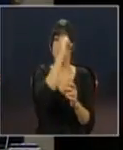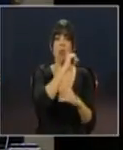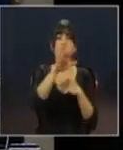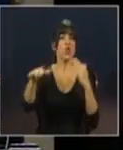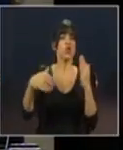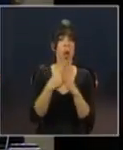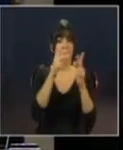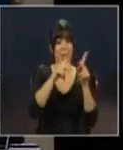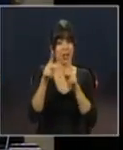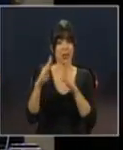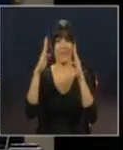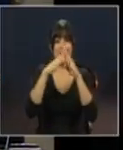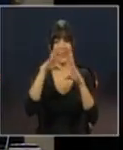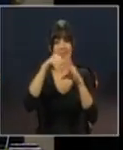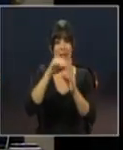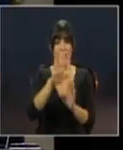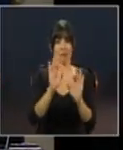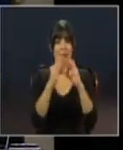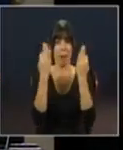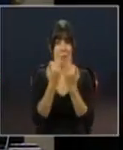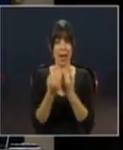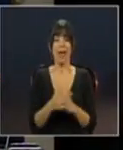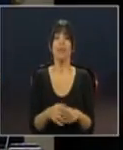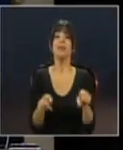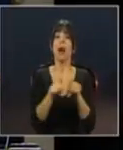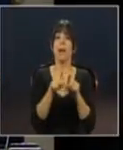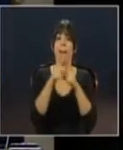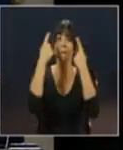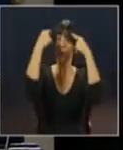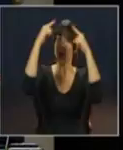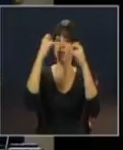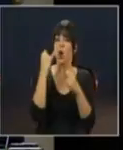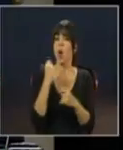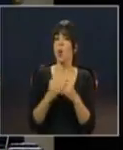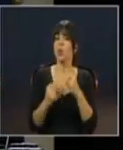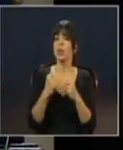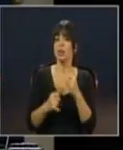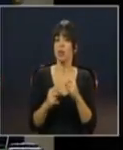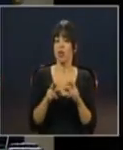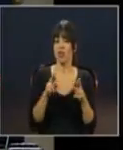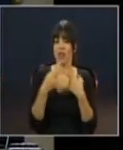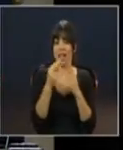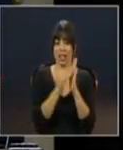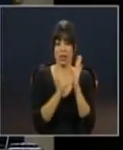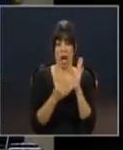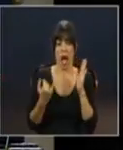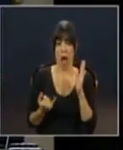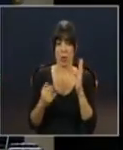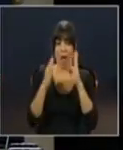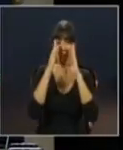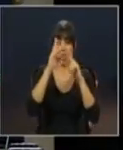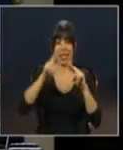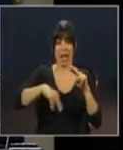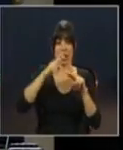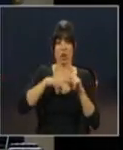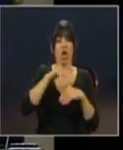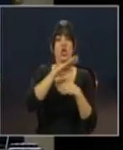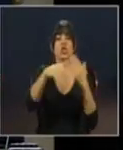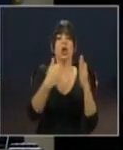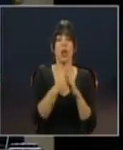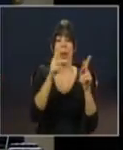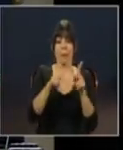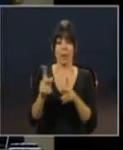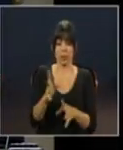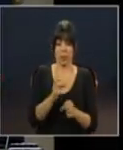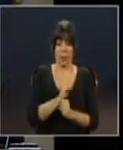a todos ellos. Y contamos por fin con un único registro actualizado y de cobertura nacional de todas las personas